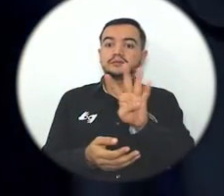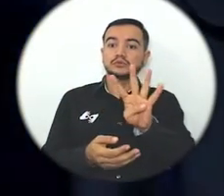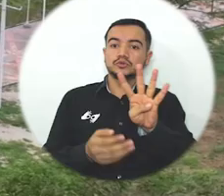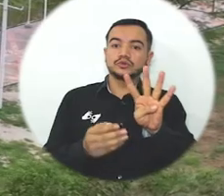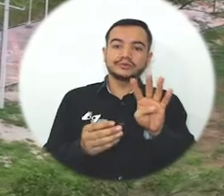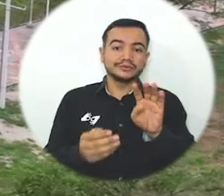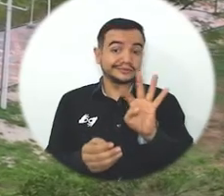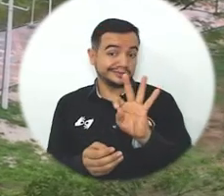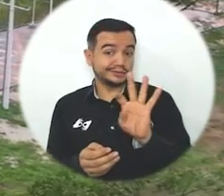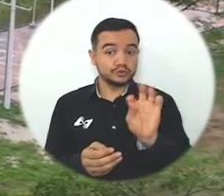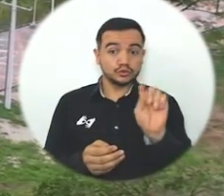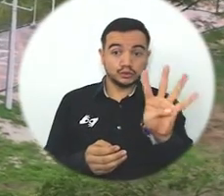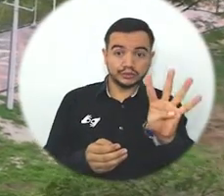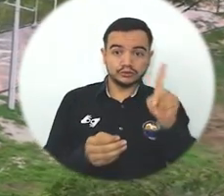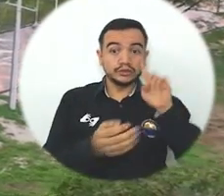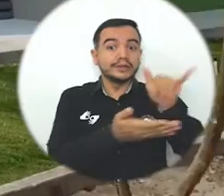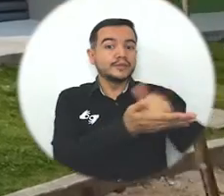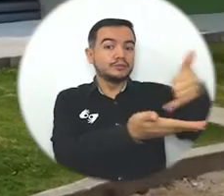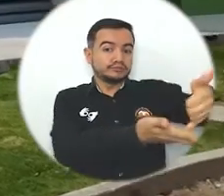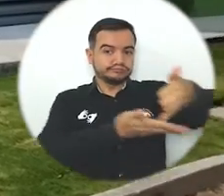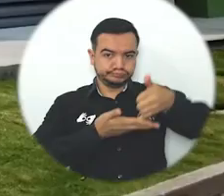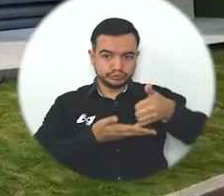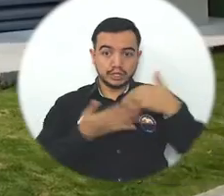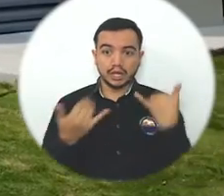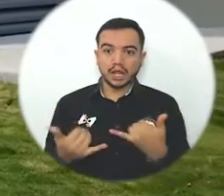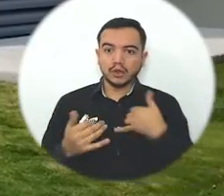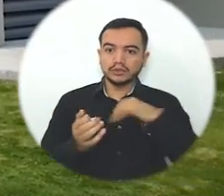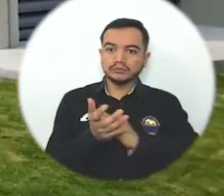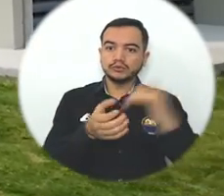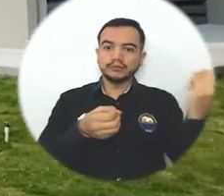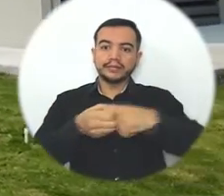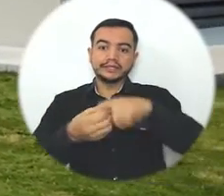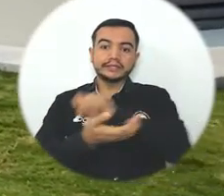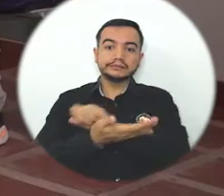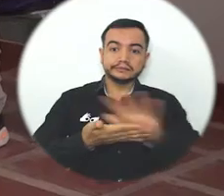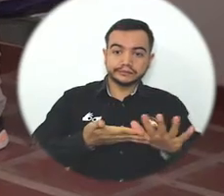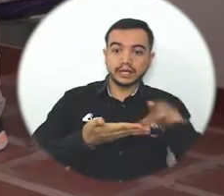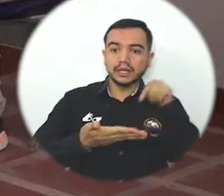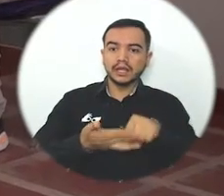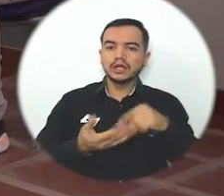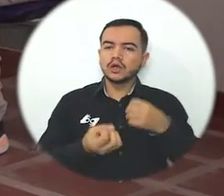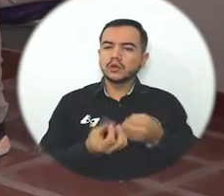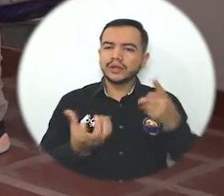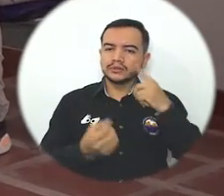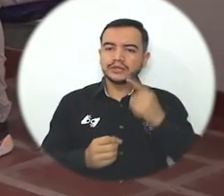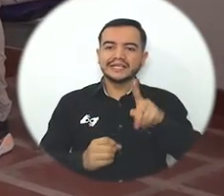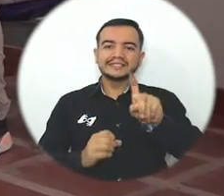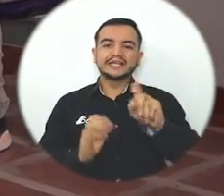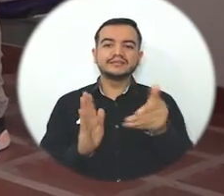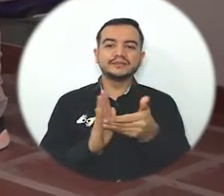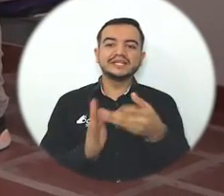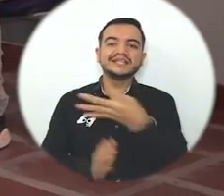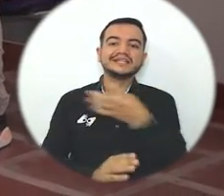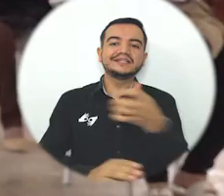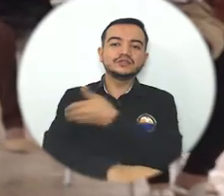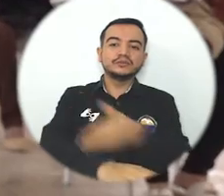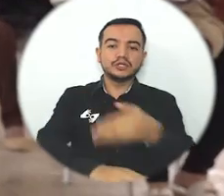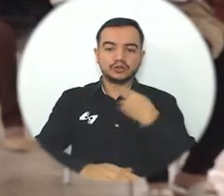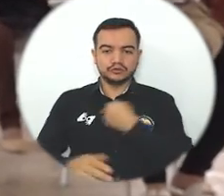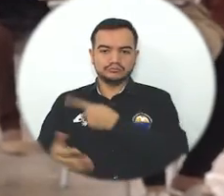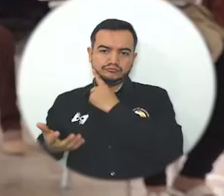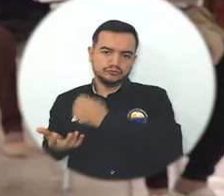reconocimientos que nos dieron. En matrícula cero en este año seguimos haciendo aportes enormes. 6.300 millones de pesos en aportes directos